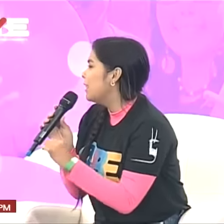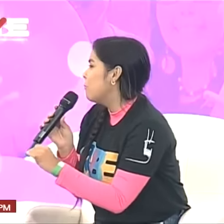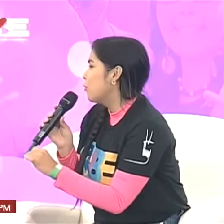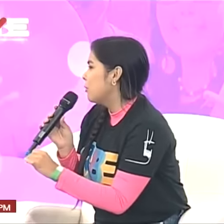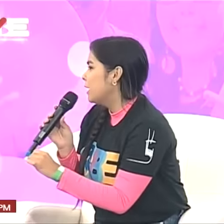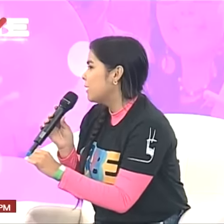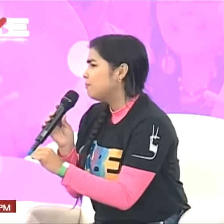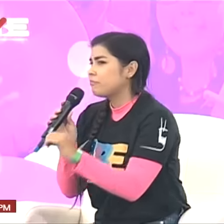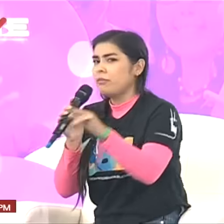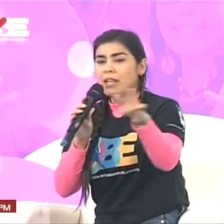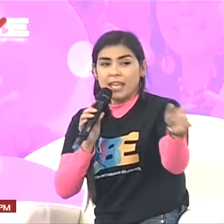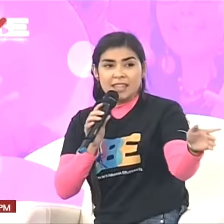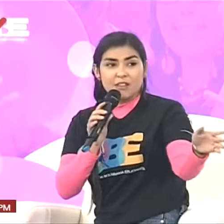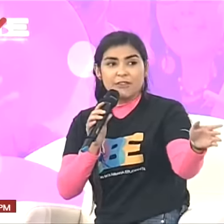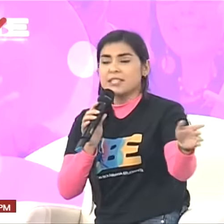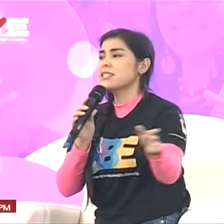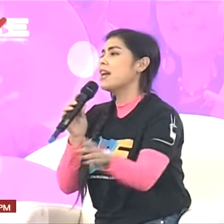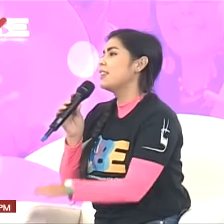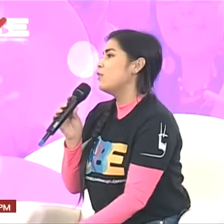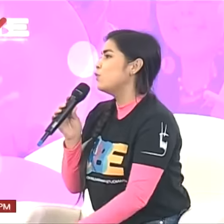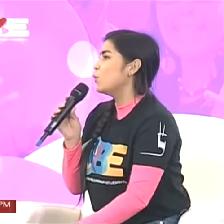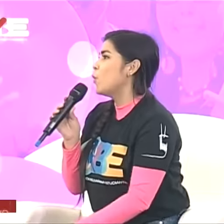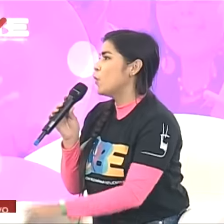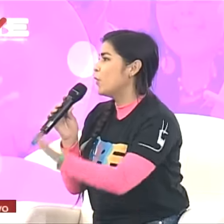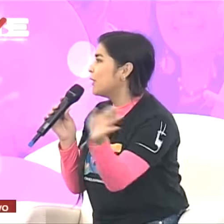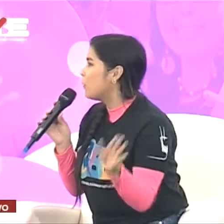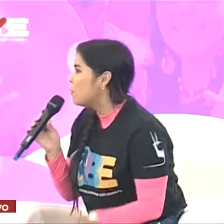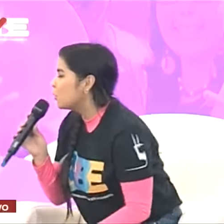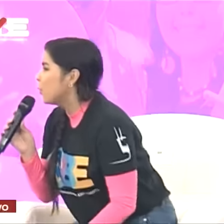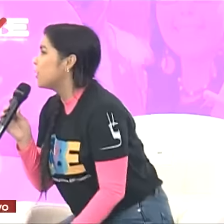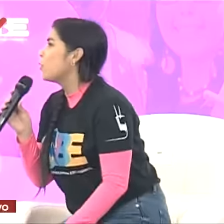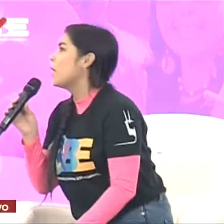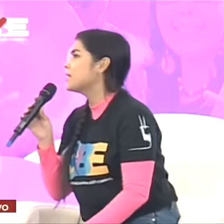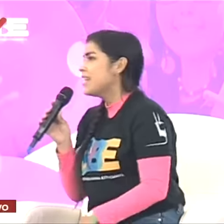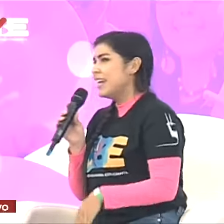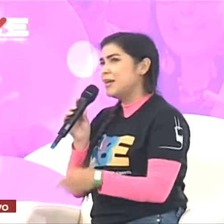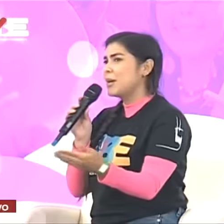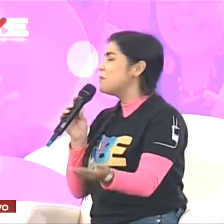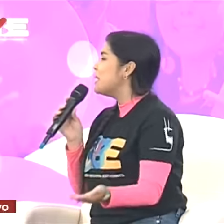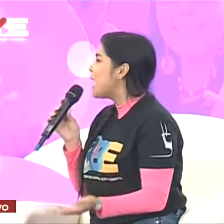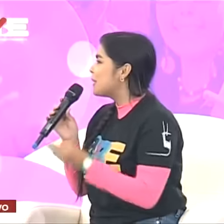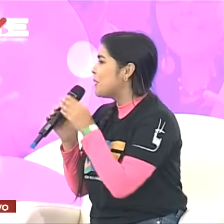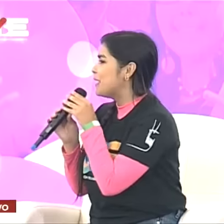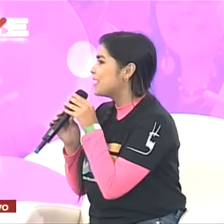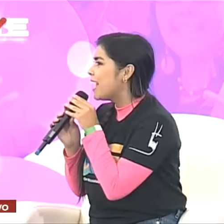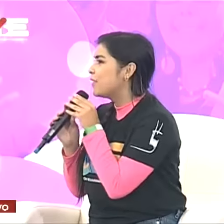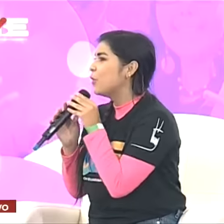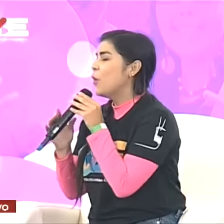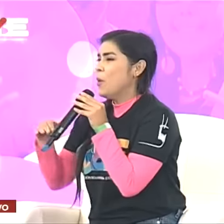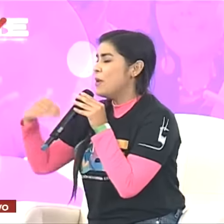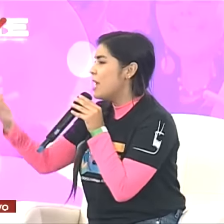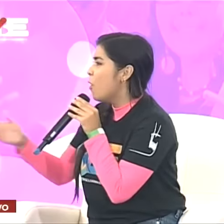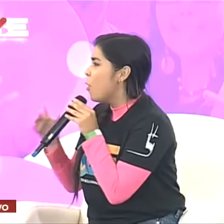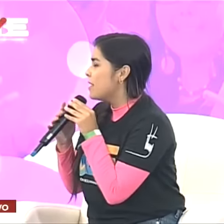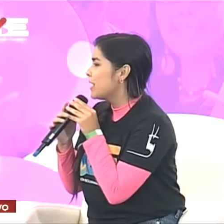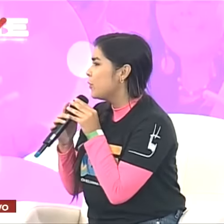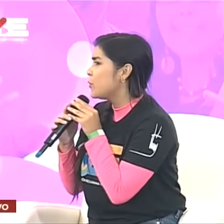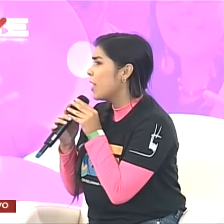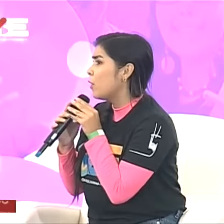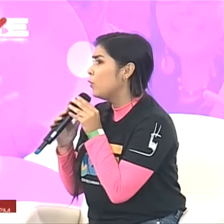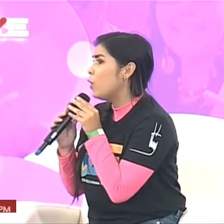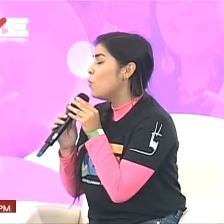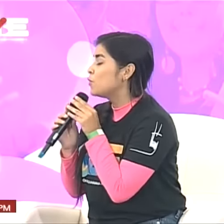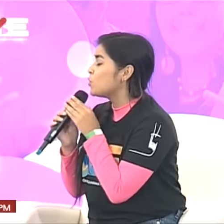favor del Porvenir en defensa del futuro y bueno est todos y todas en esta caminata marchando veníamos